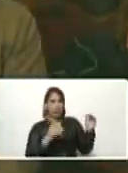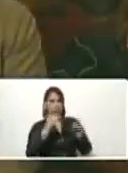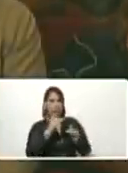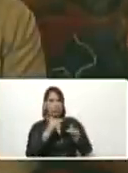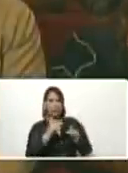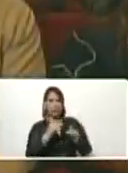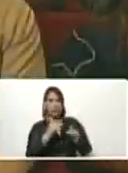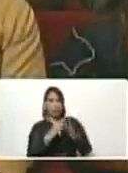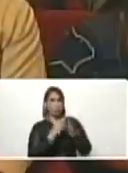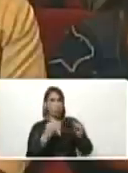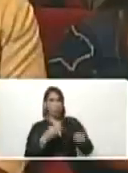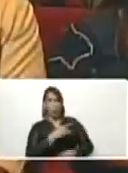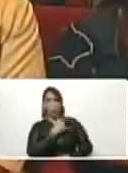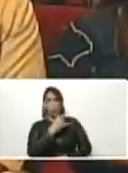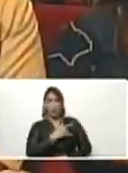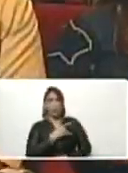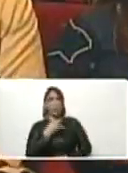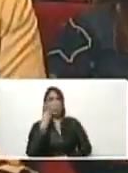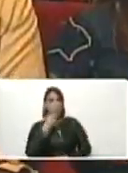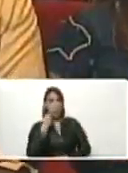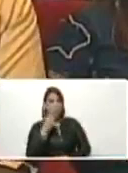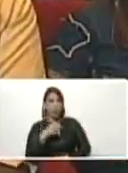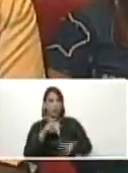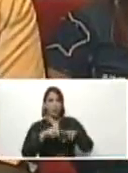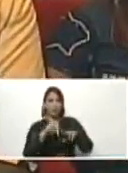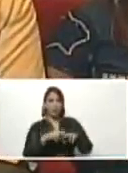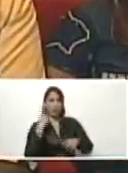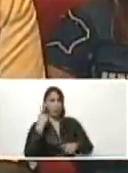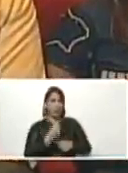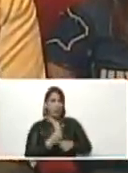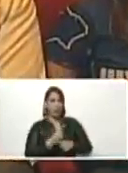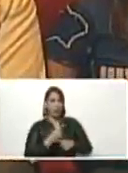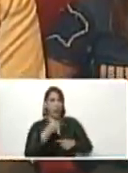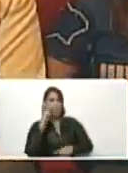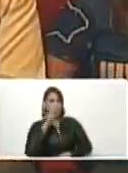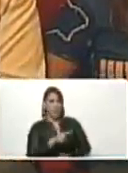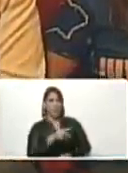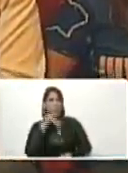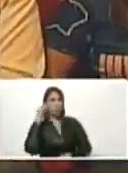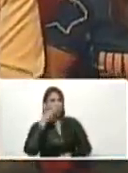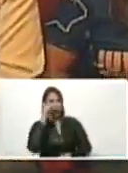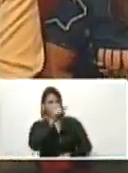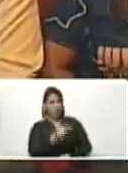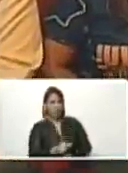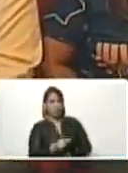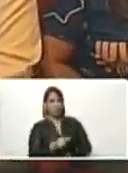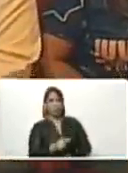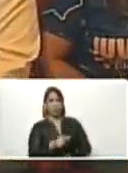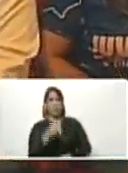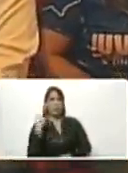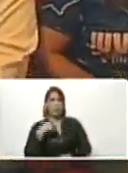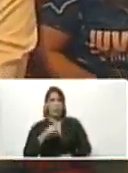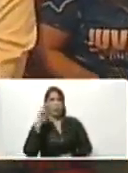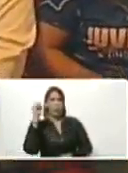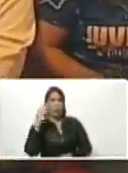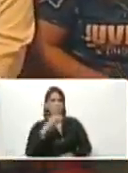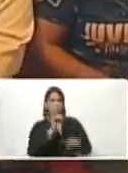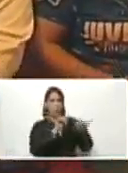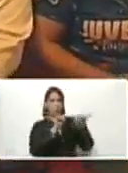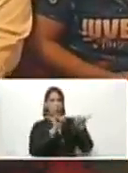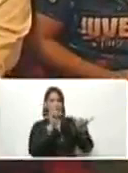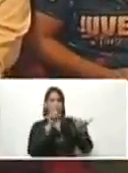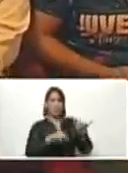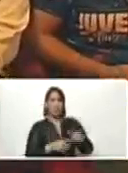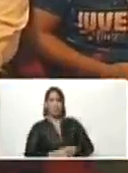todos los universitarios, debemos encontrar en Sucre un personaje que tiene luz propia, que fue un personaje más que un satélite